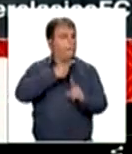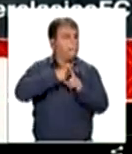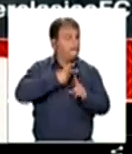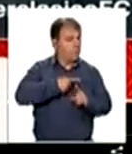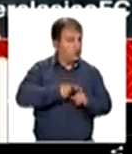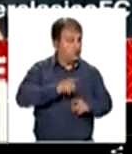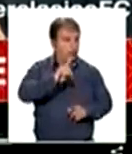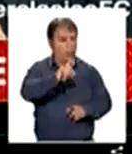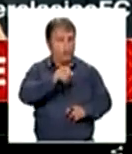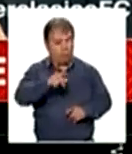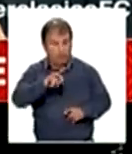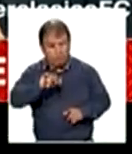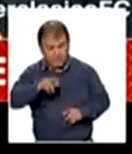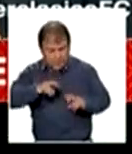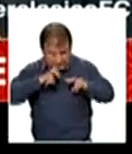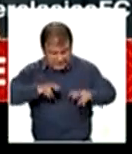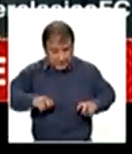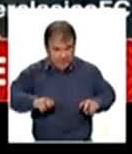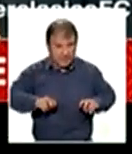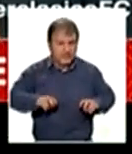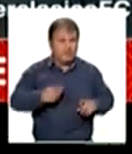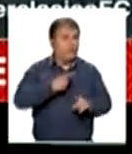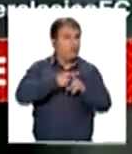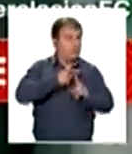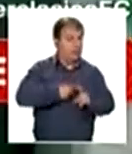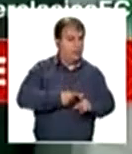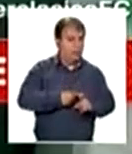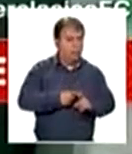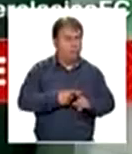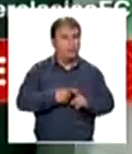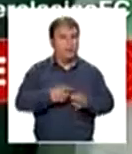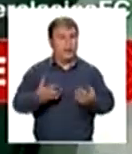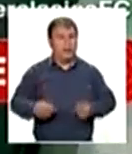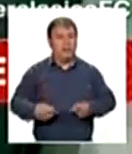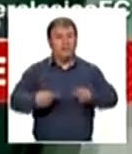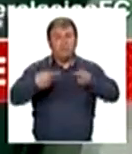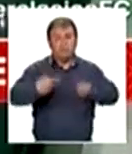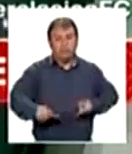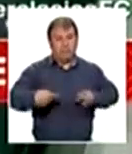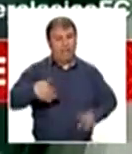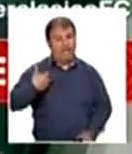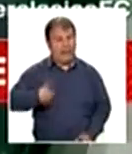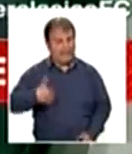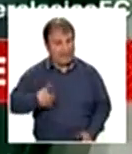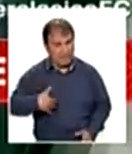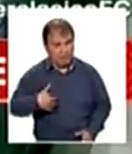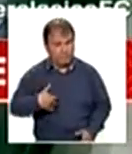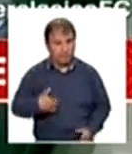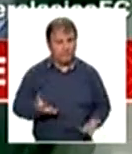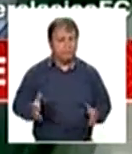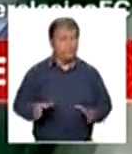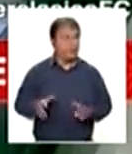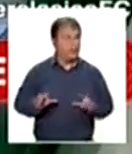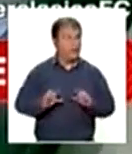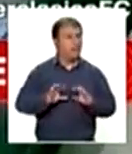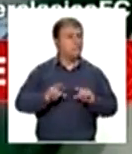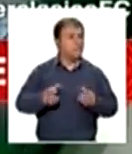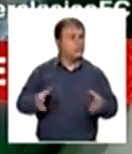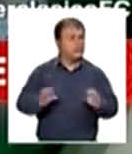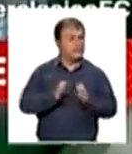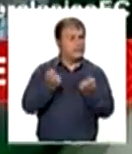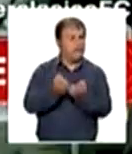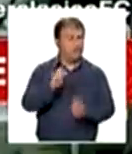dio doping, sí, es una redundancia, dio positivo en el partido contra la Argentina. El de Cancha de Boca, el 0-0. Sí,